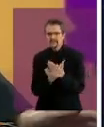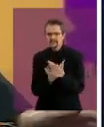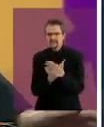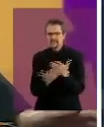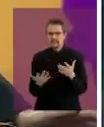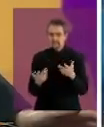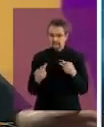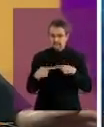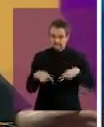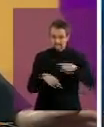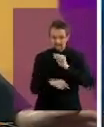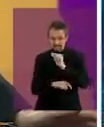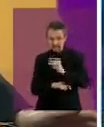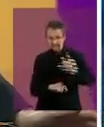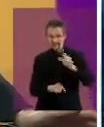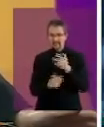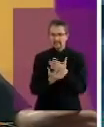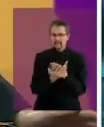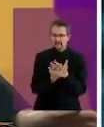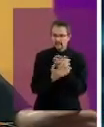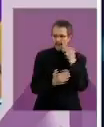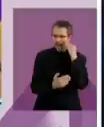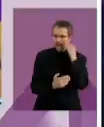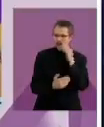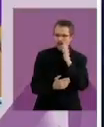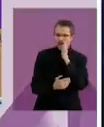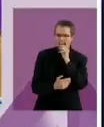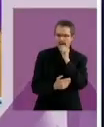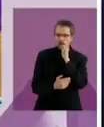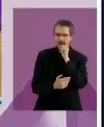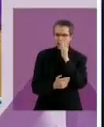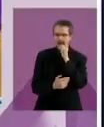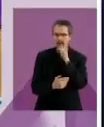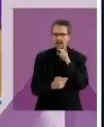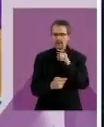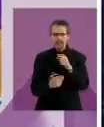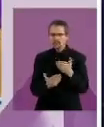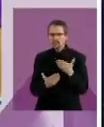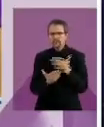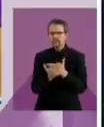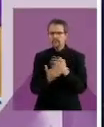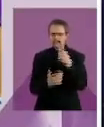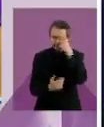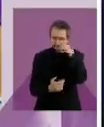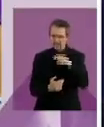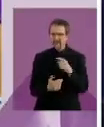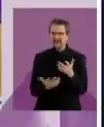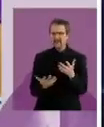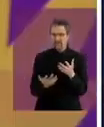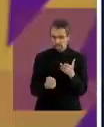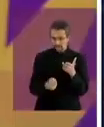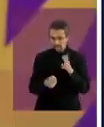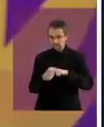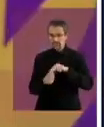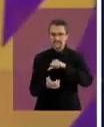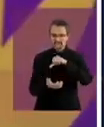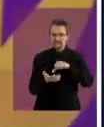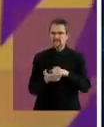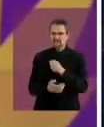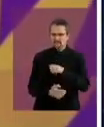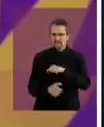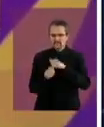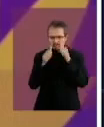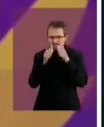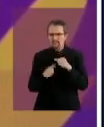Según su aproximación al saldo final de la elección Entonces yo dudo eh categóricamente que este